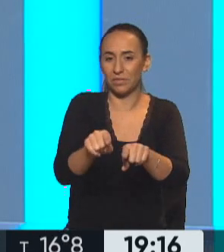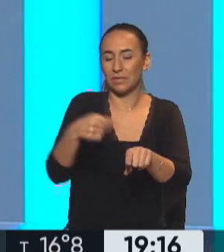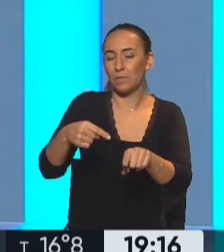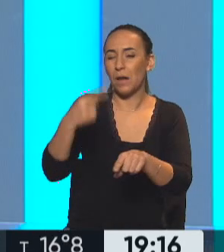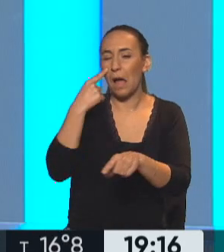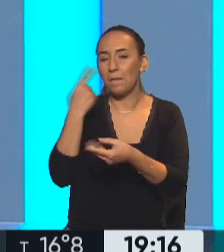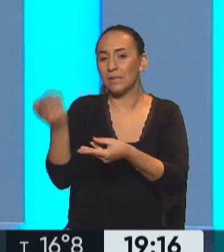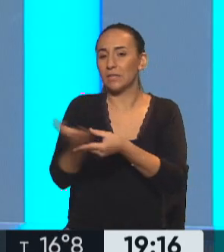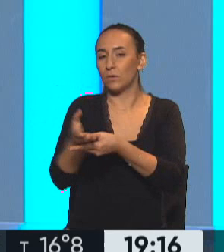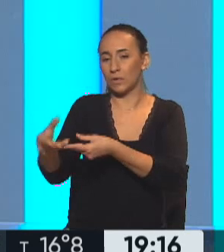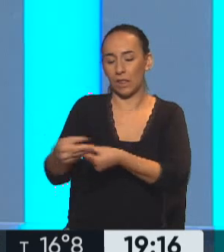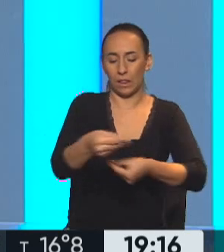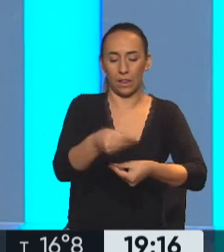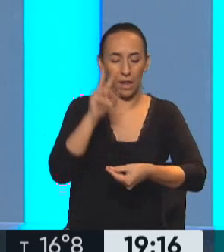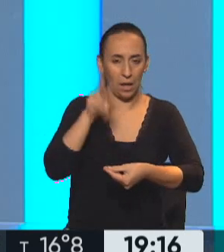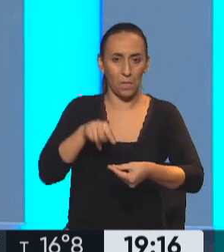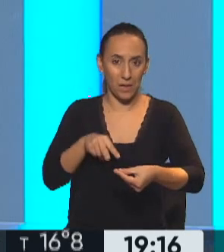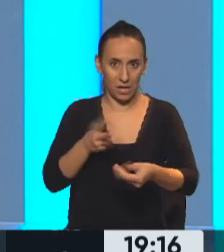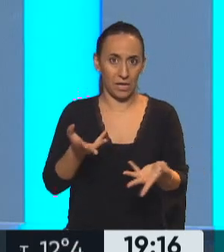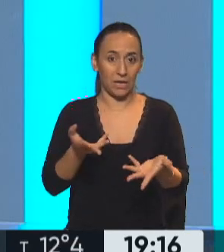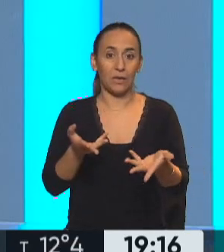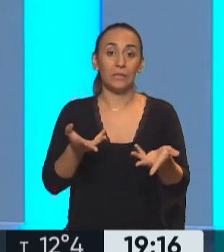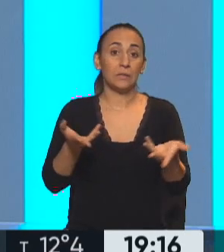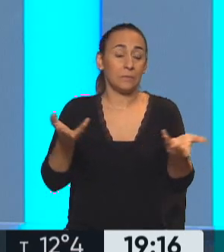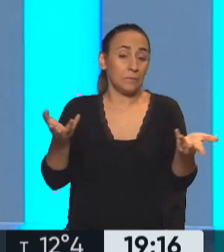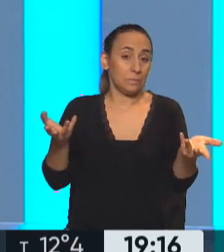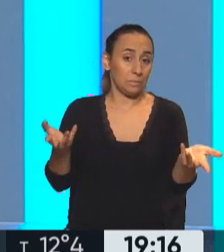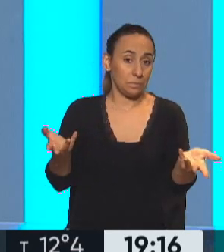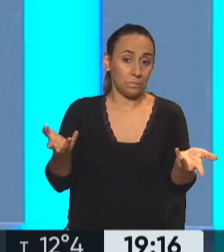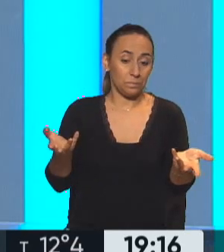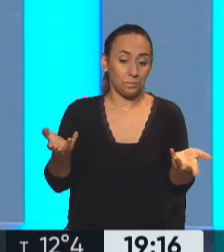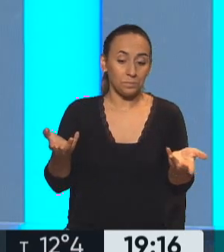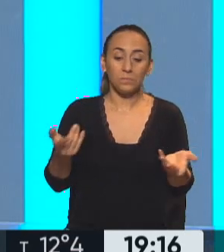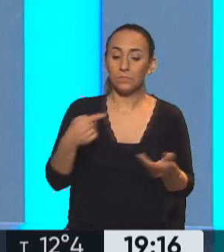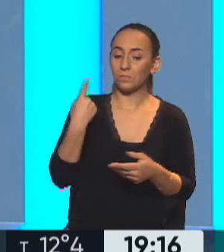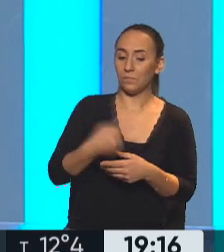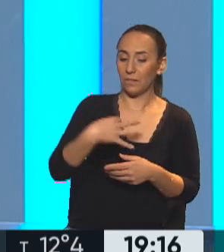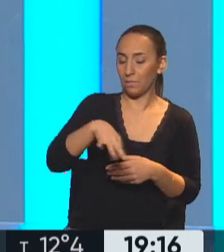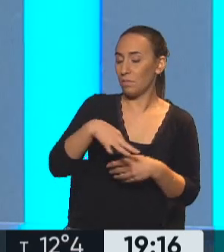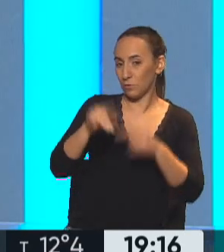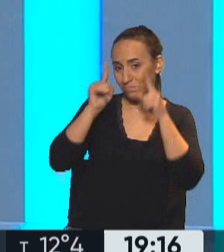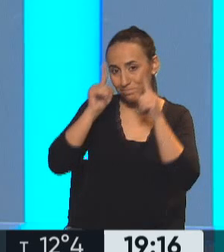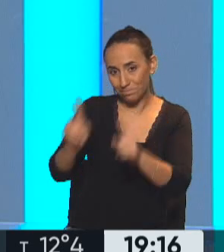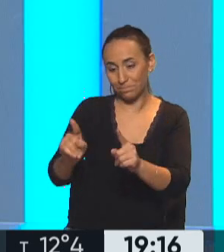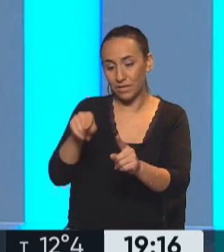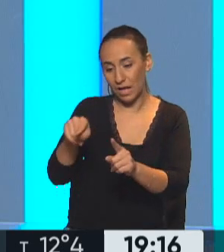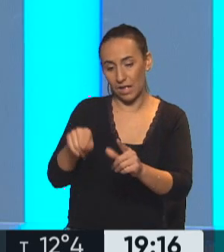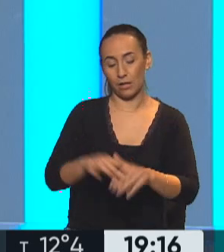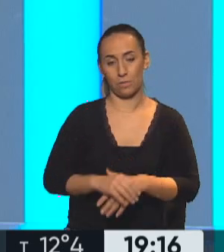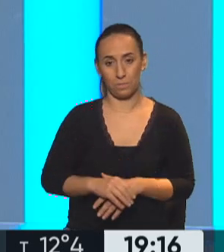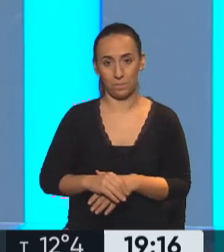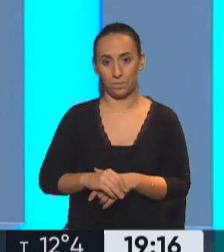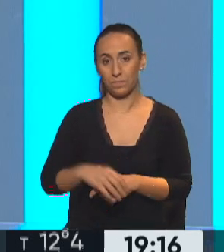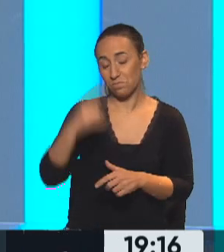permanentemente. Claro. Y bueno, en eso hay que trabajar. Yo creo que eso es lo